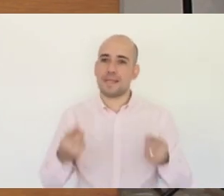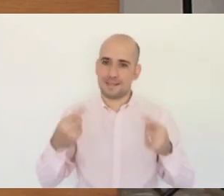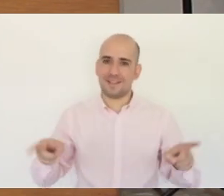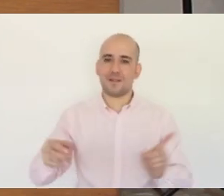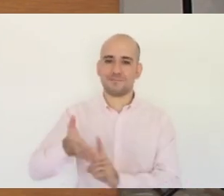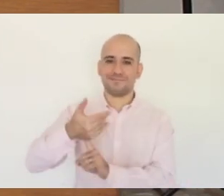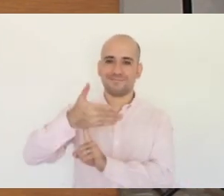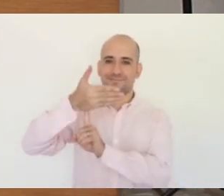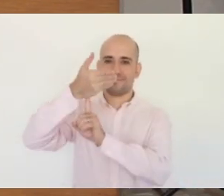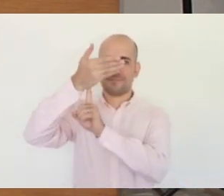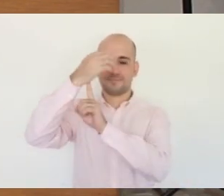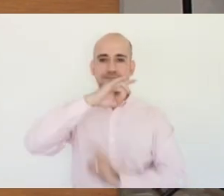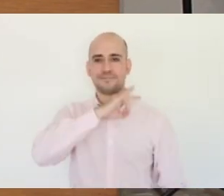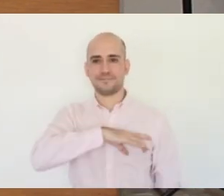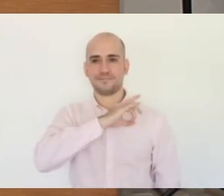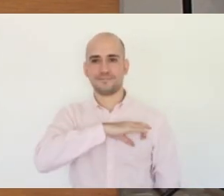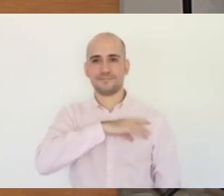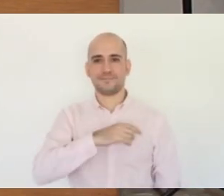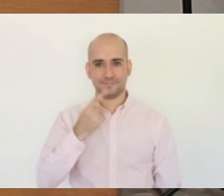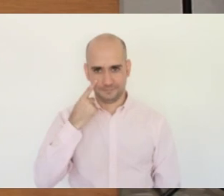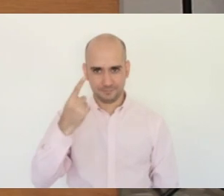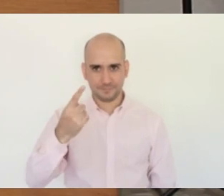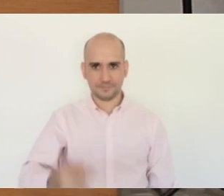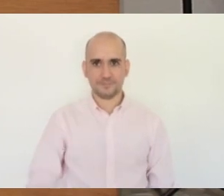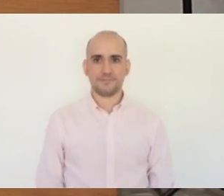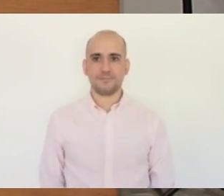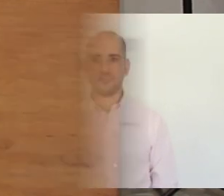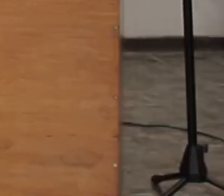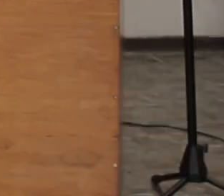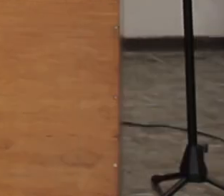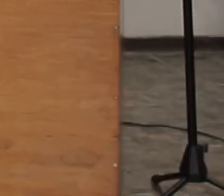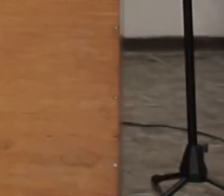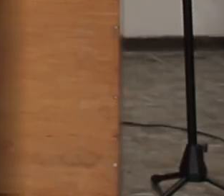tu país. Les invito a escuchar la canción nacional.